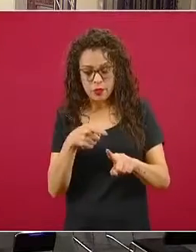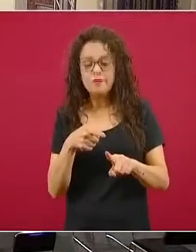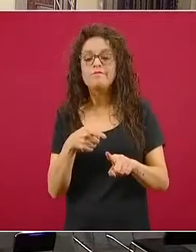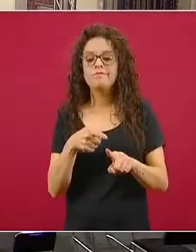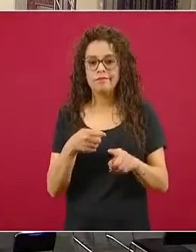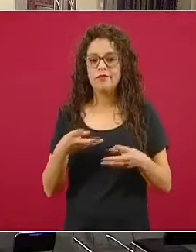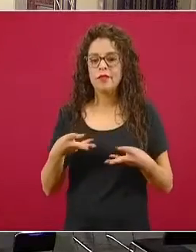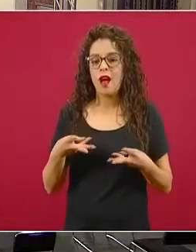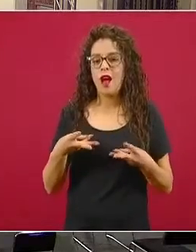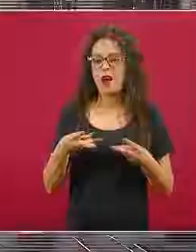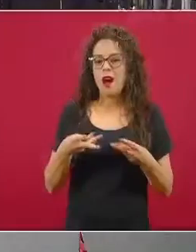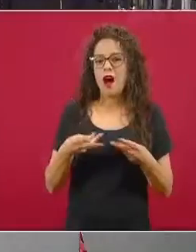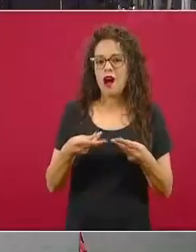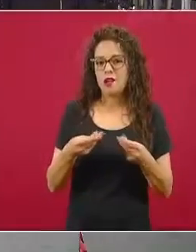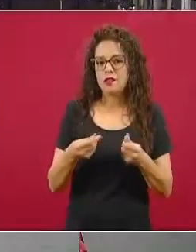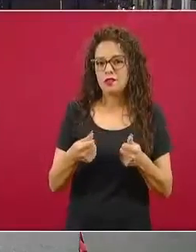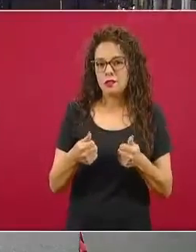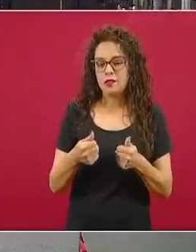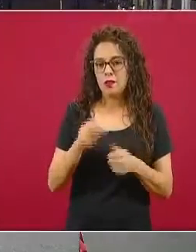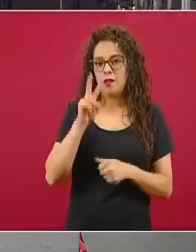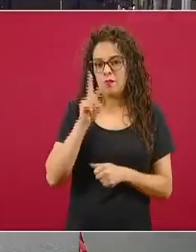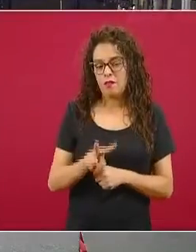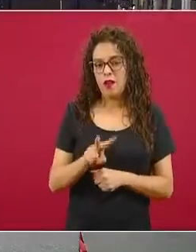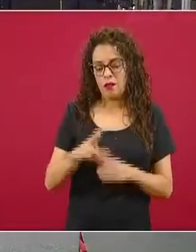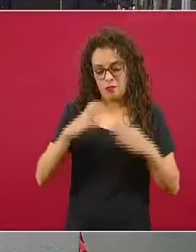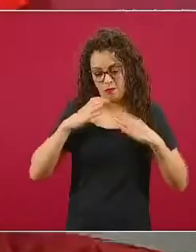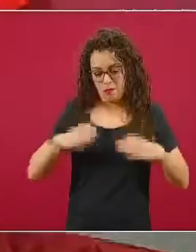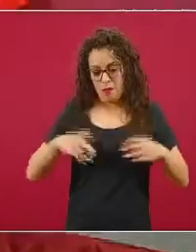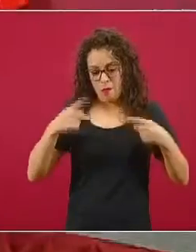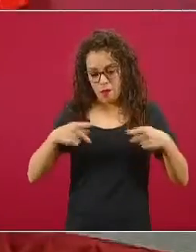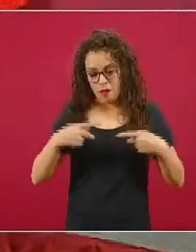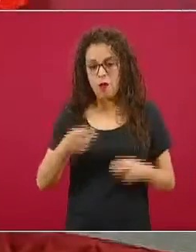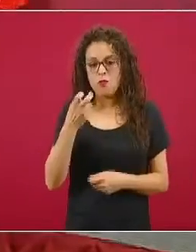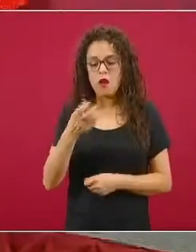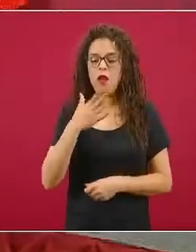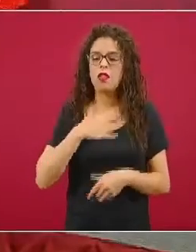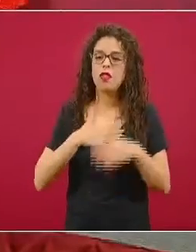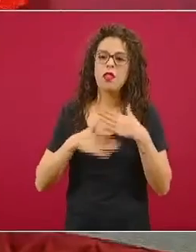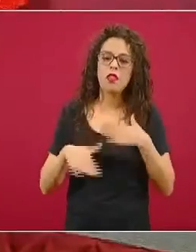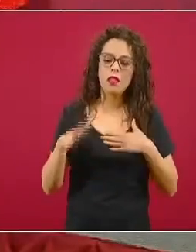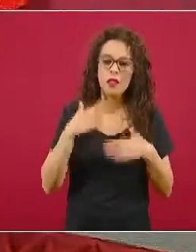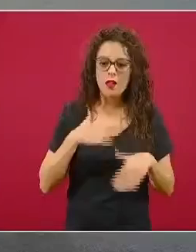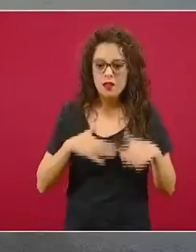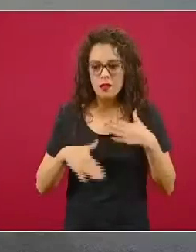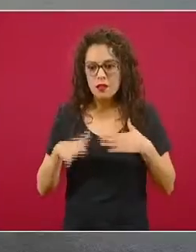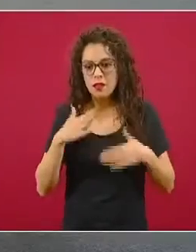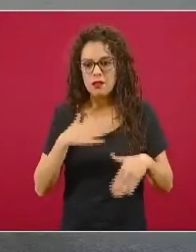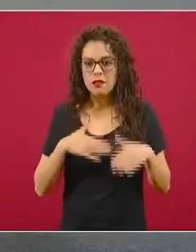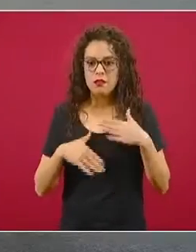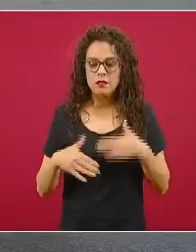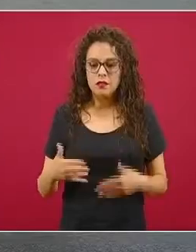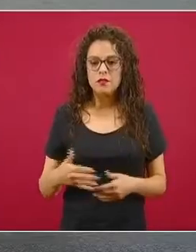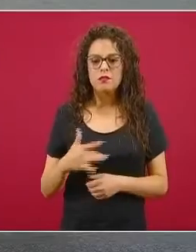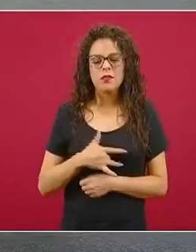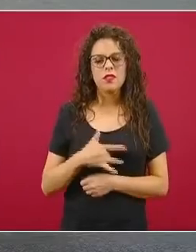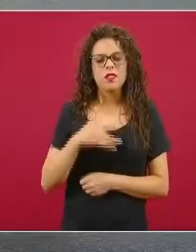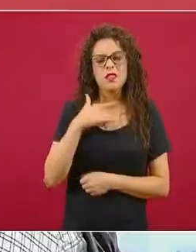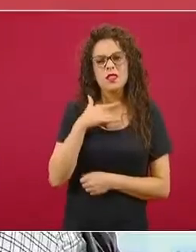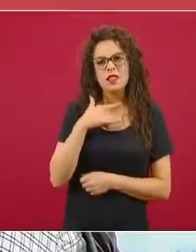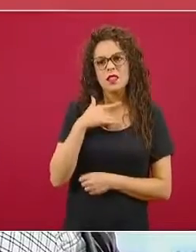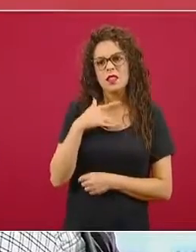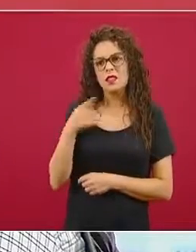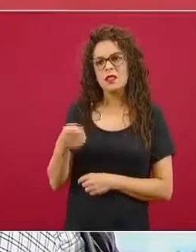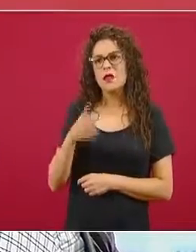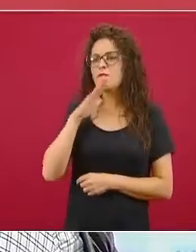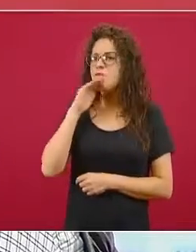un desgaste biológico a la persona. Por lo tanto, el cansancio y en su momento sintomatología referente